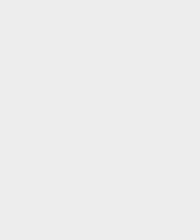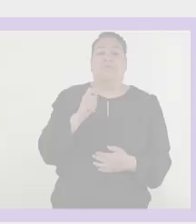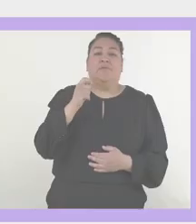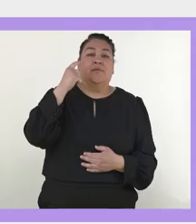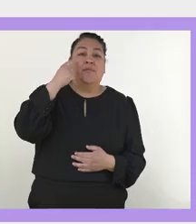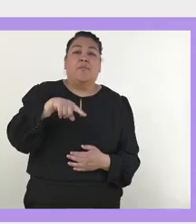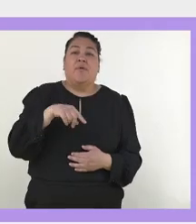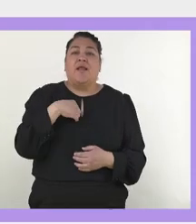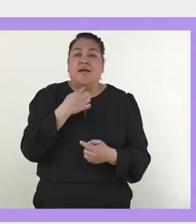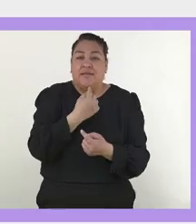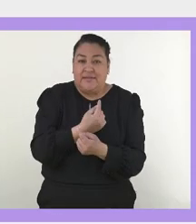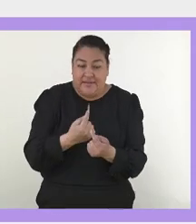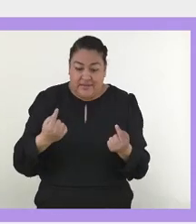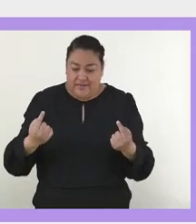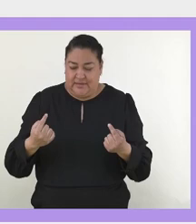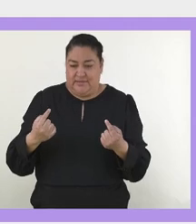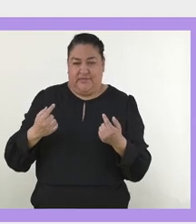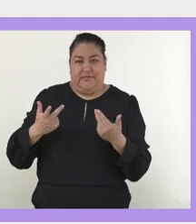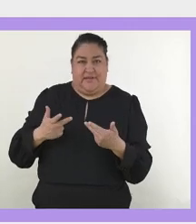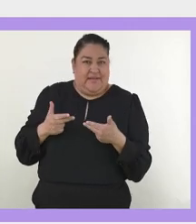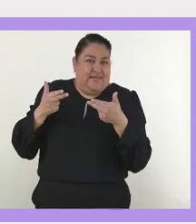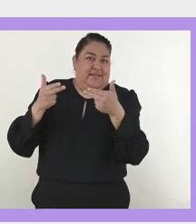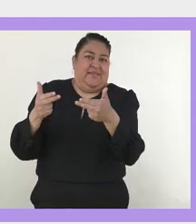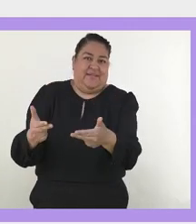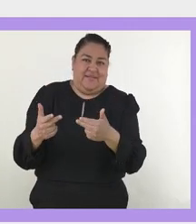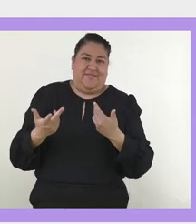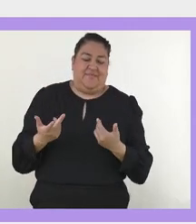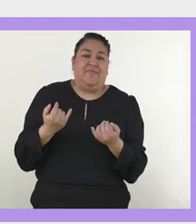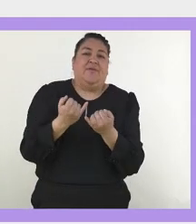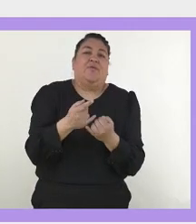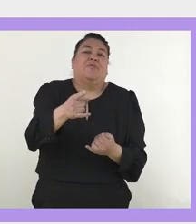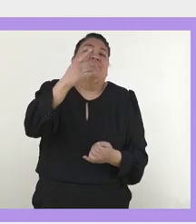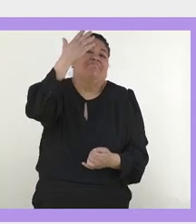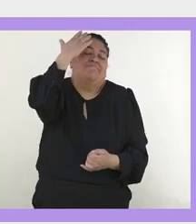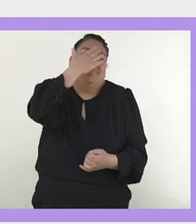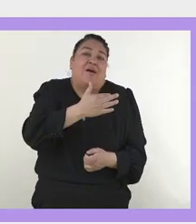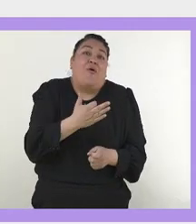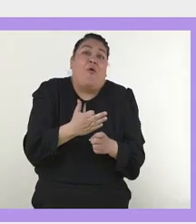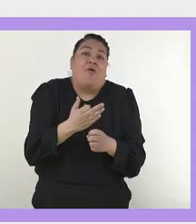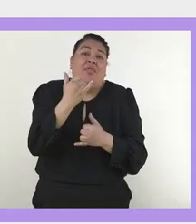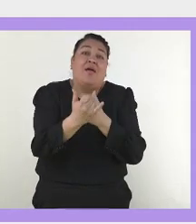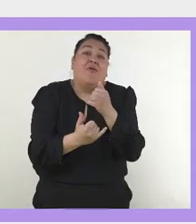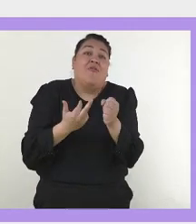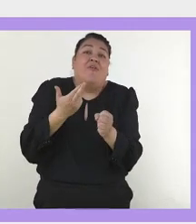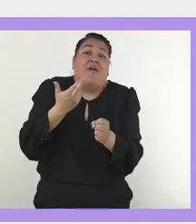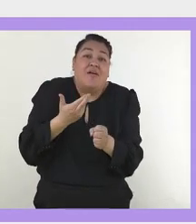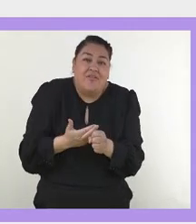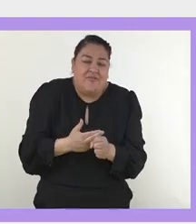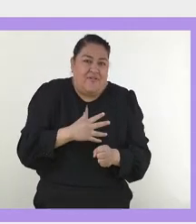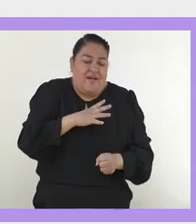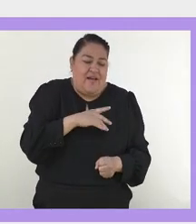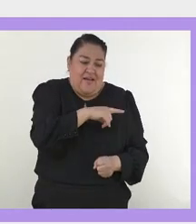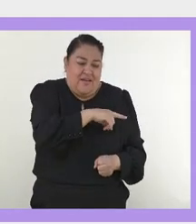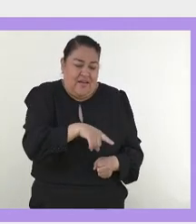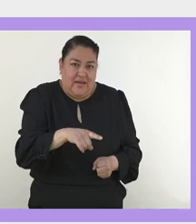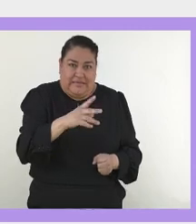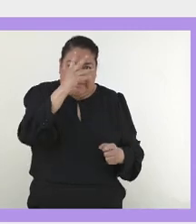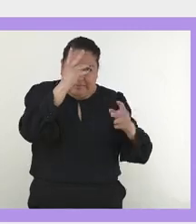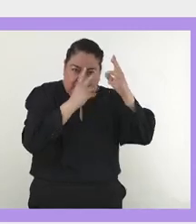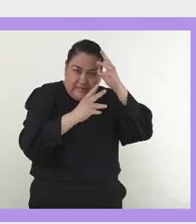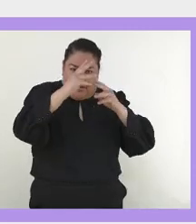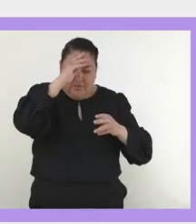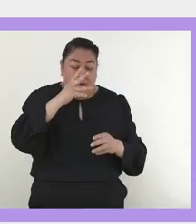Pero eso no quiere decir que nos vamos a ir al fútbol Cuántas jugadoras tenemos hoy estudiando para ser directoras técnicas